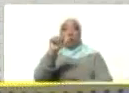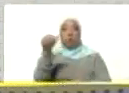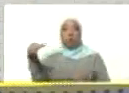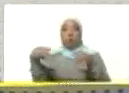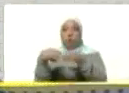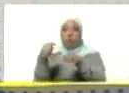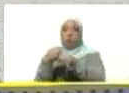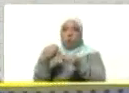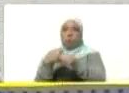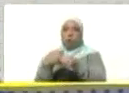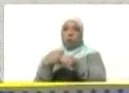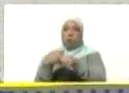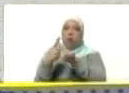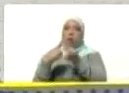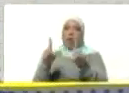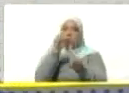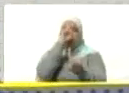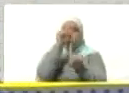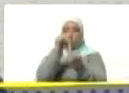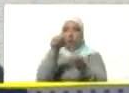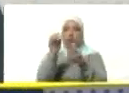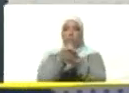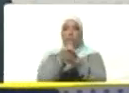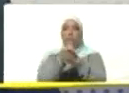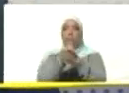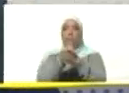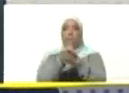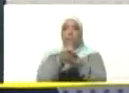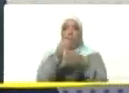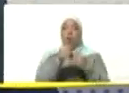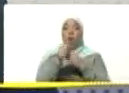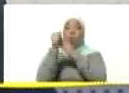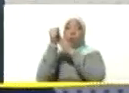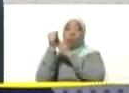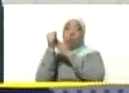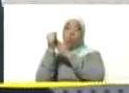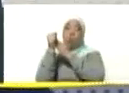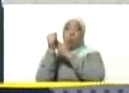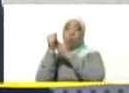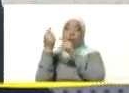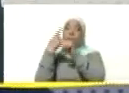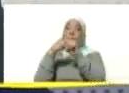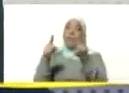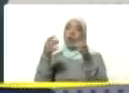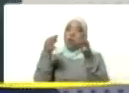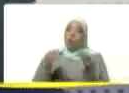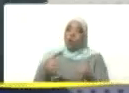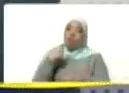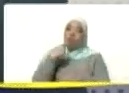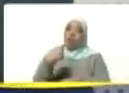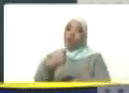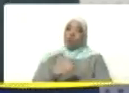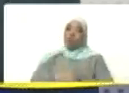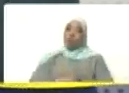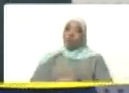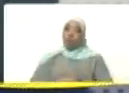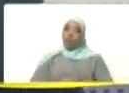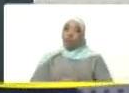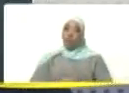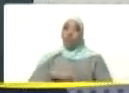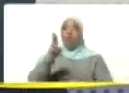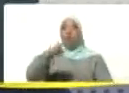by Almagro. Dirigida por Almagro. Note what I said. Fíjense en lo que digo.